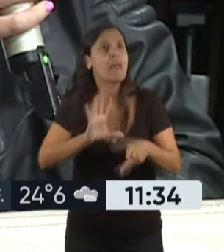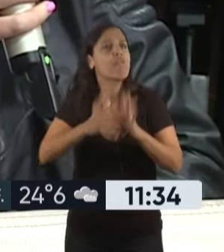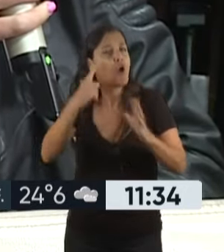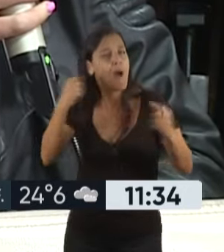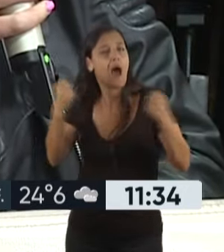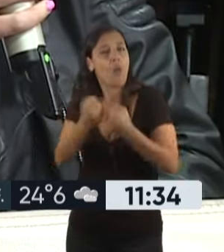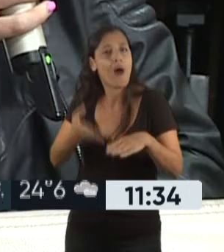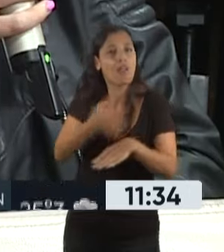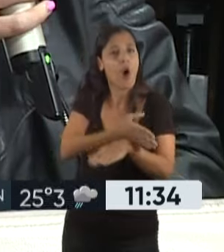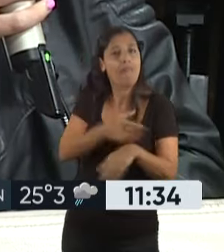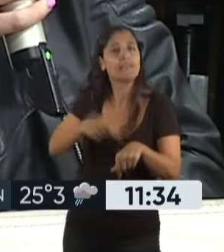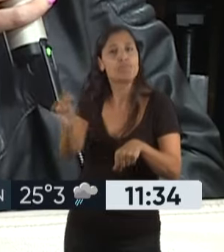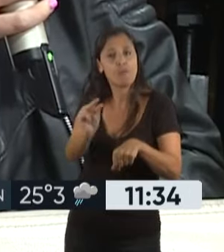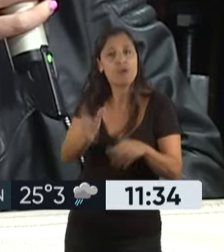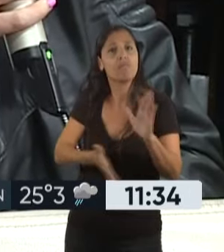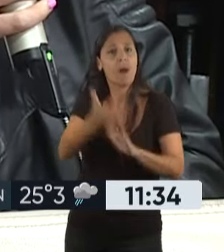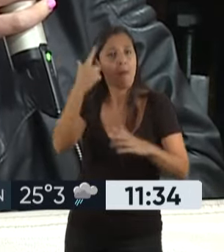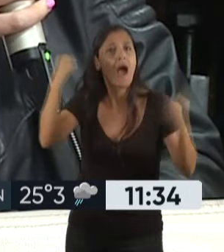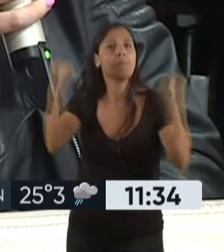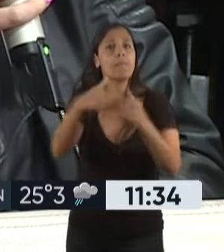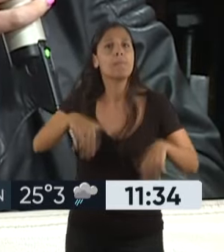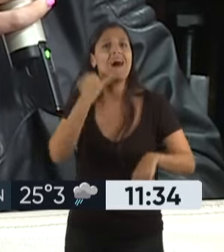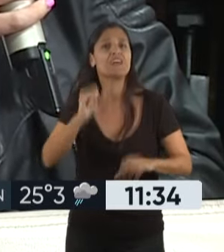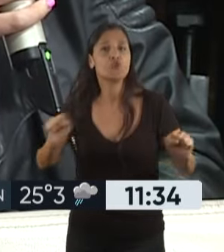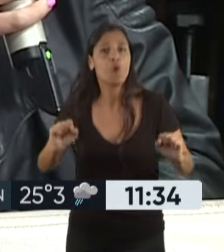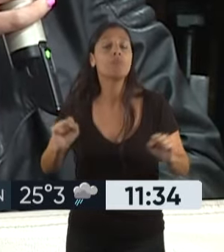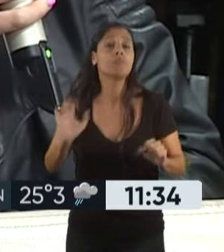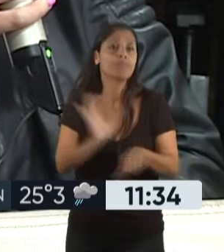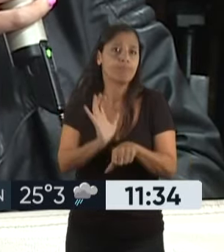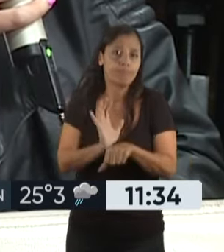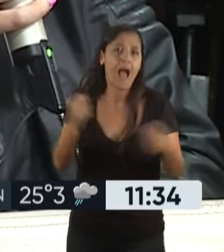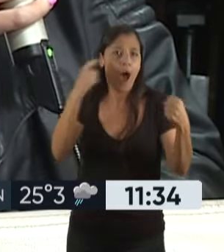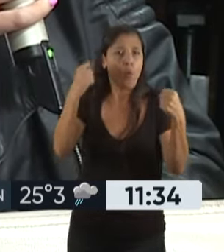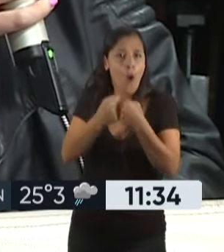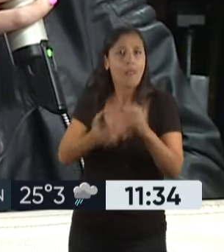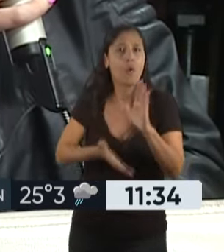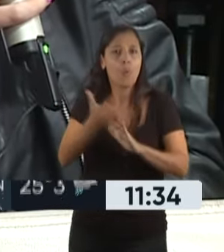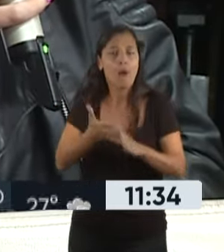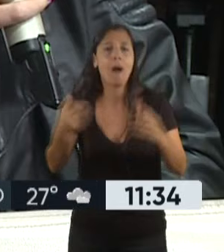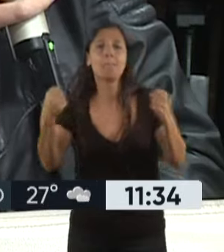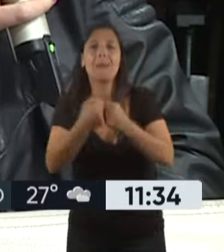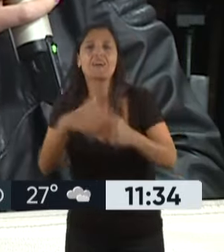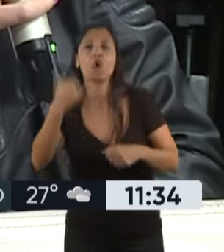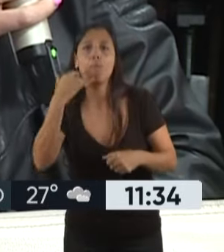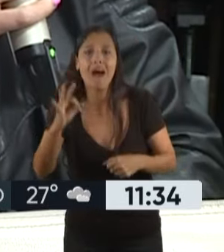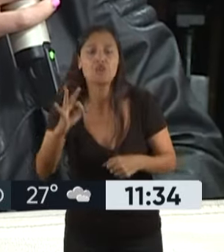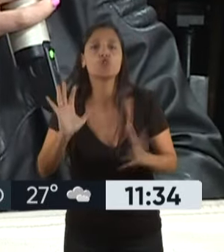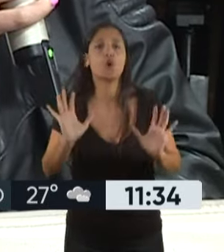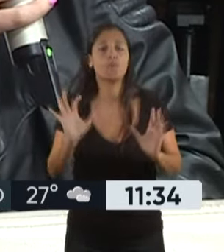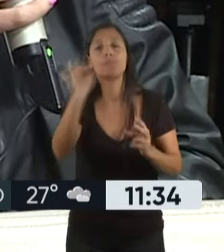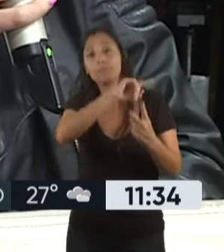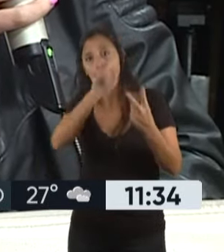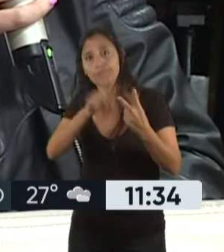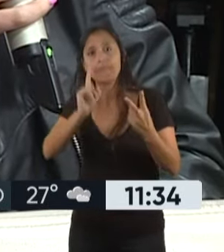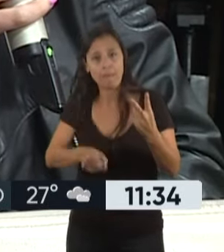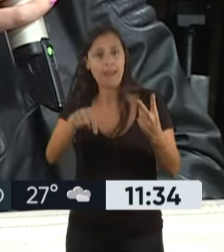para llegar a mayo digo la supervivencia del Dn es una condición para llegar al pacto de mayo y la segunda pregunta dado que